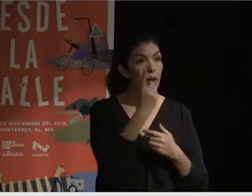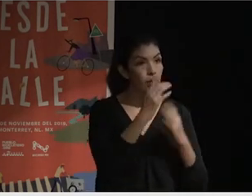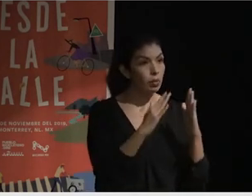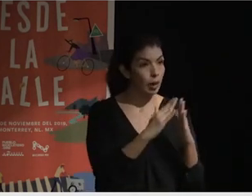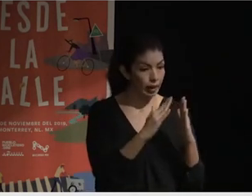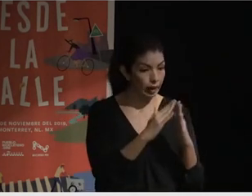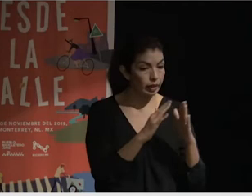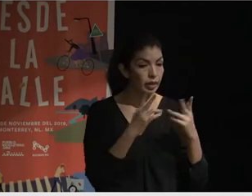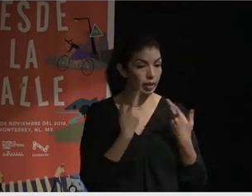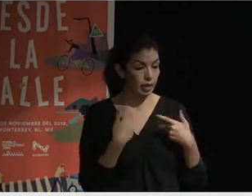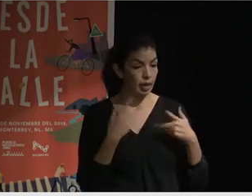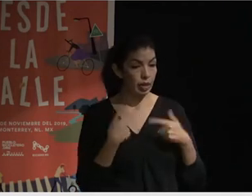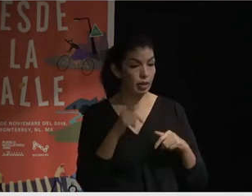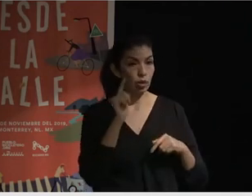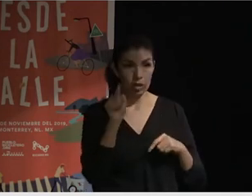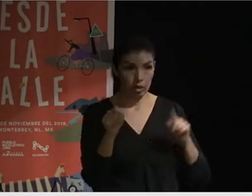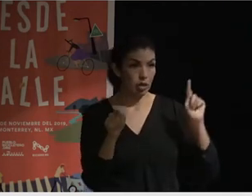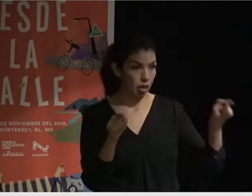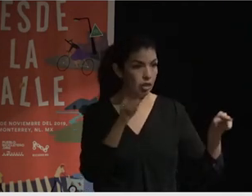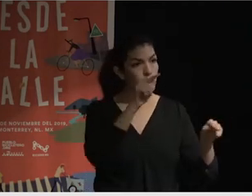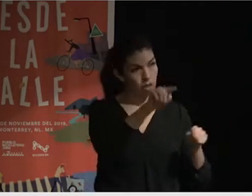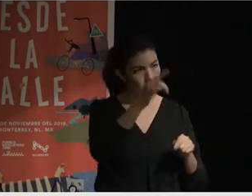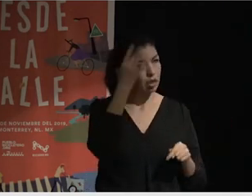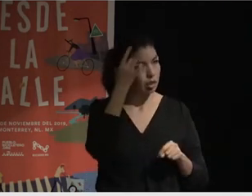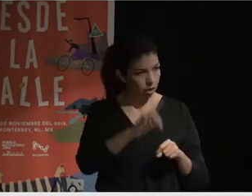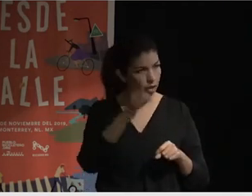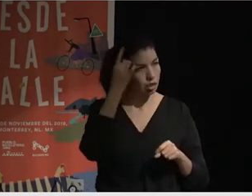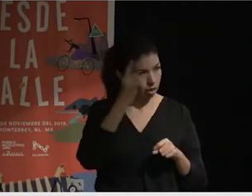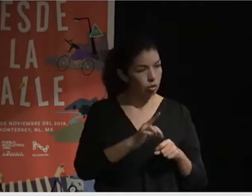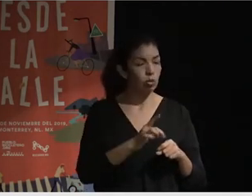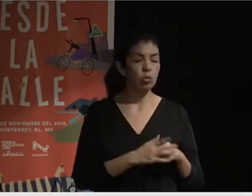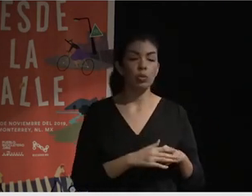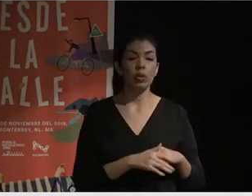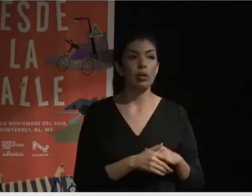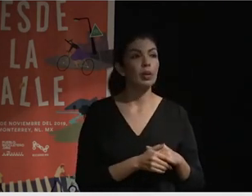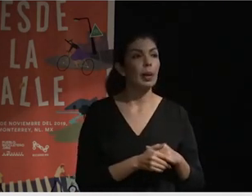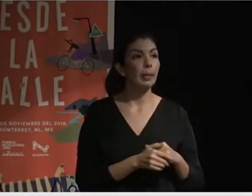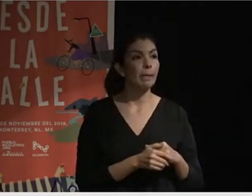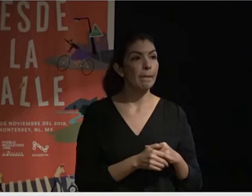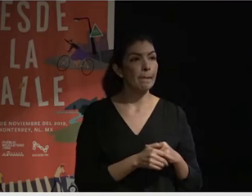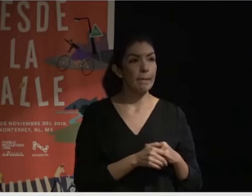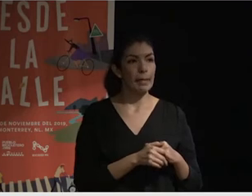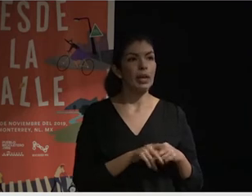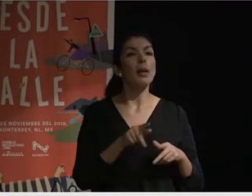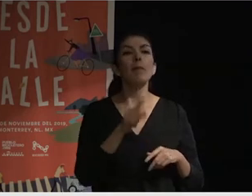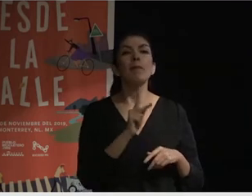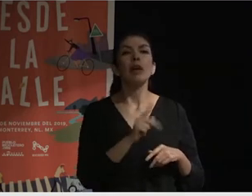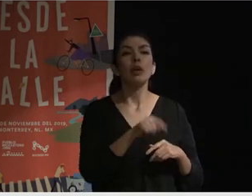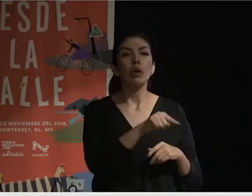en algún momento como que la cedieron, ¿no? Y los vecinos que tenían ahí años y años y años viviendo decidieron hacer un cafecito en la